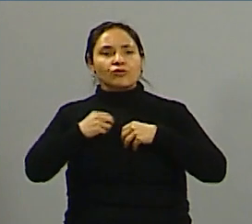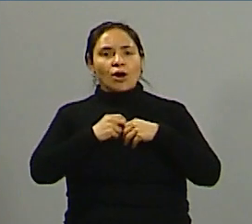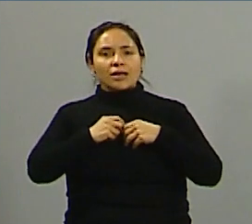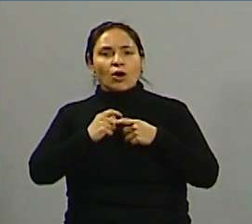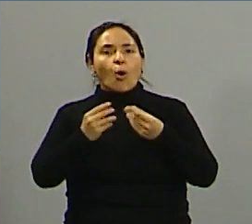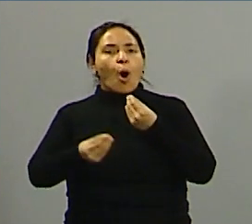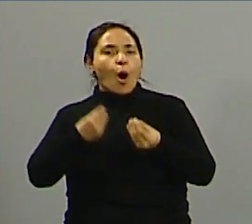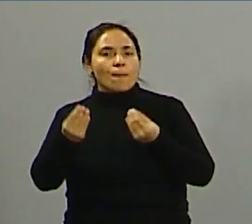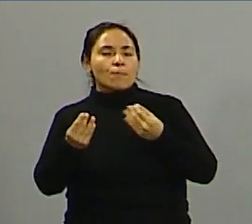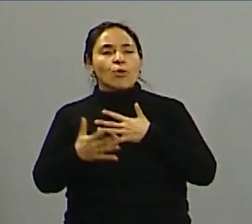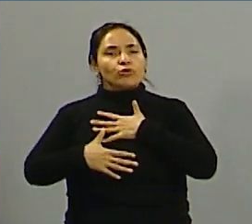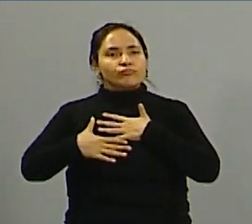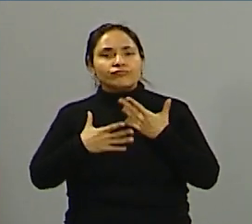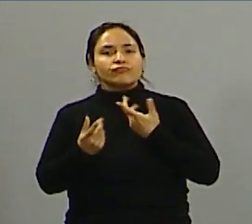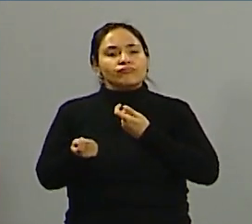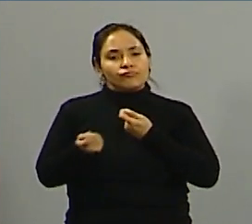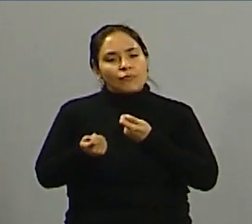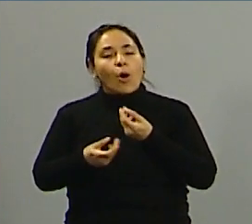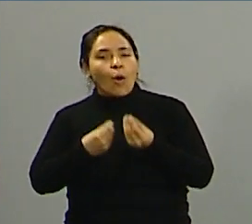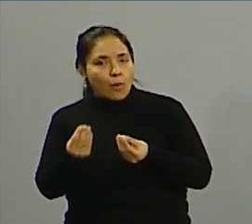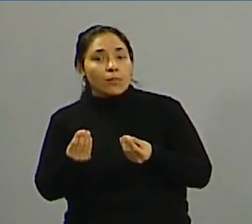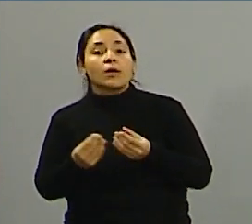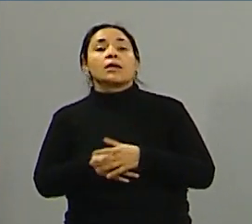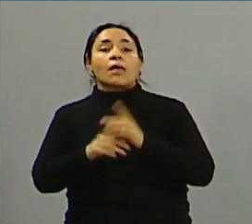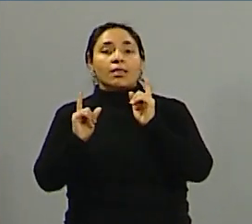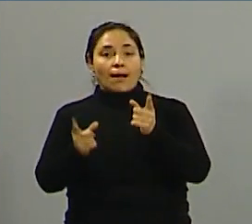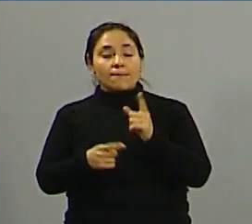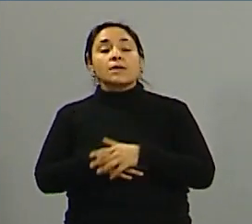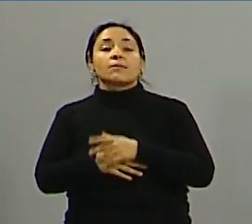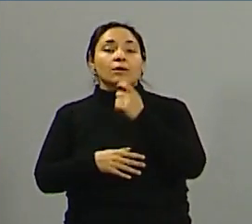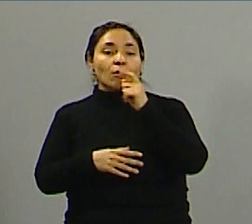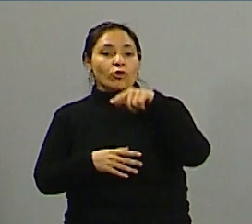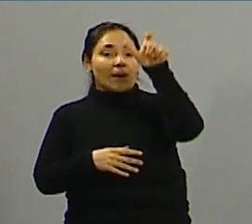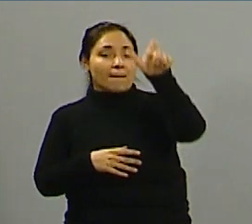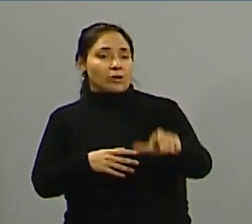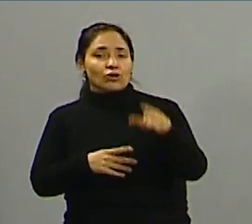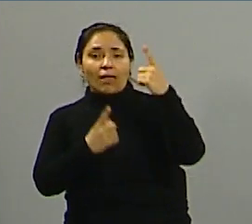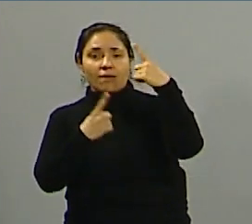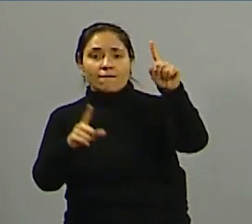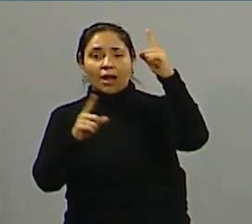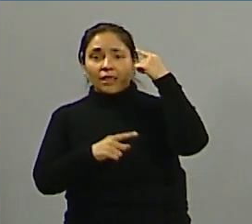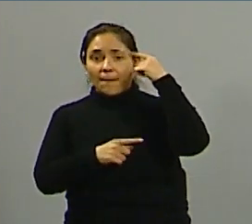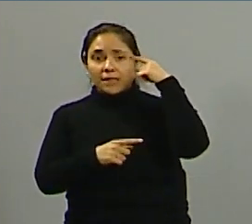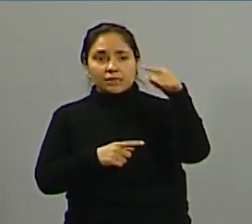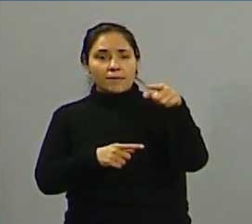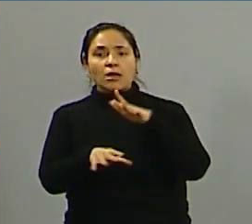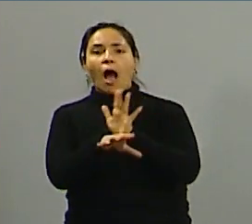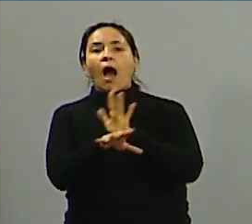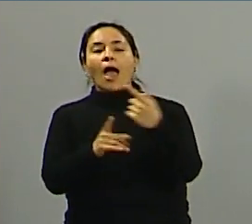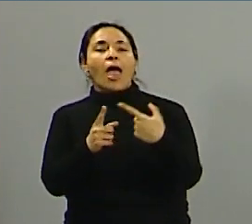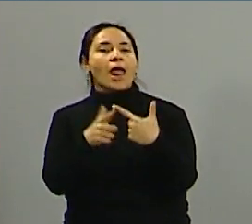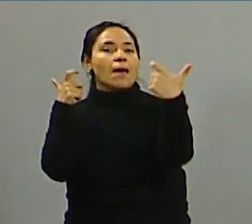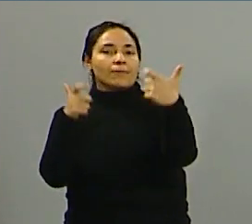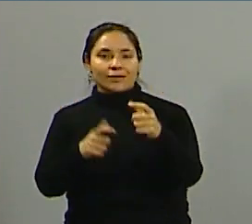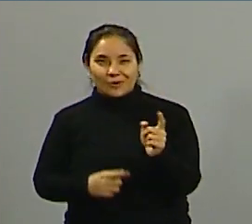opinión desde ser asertivo, a no pensar que si el otro piensa distinto es mi enemigo. Entonces, esas son todas